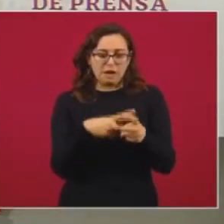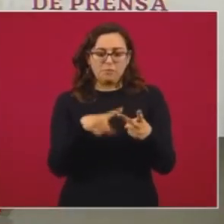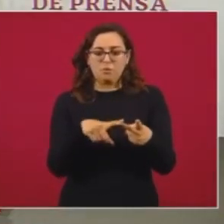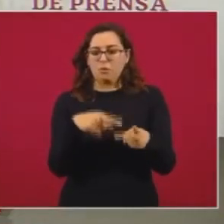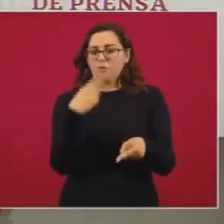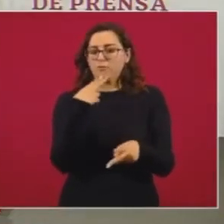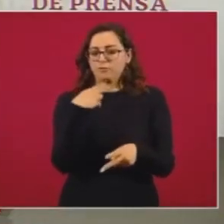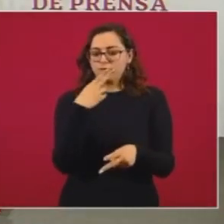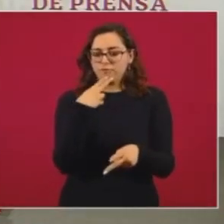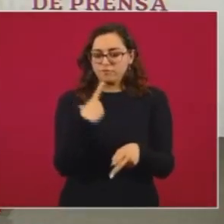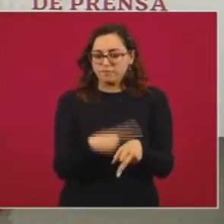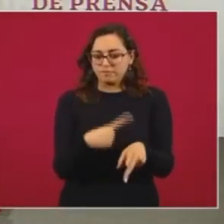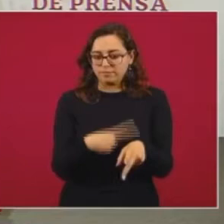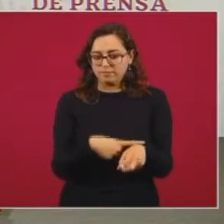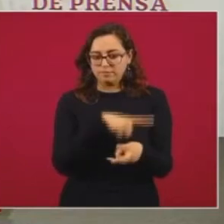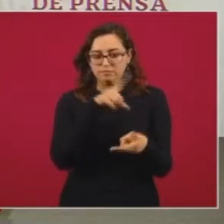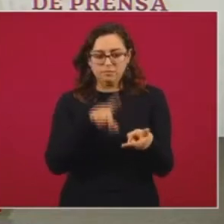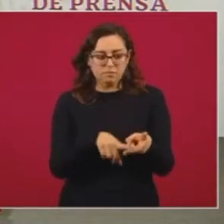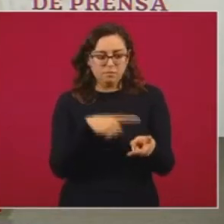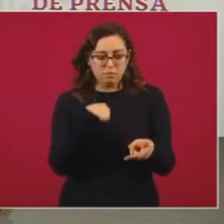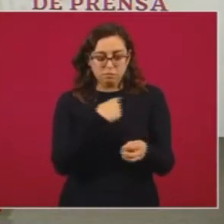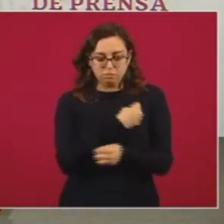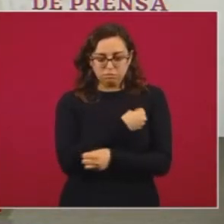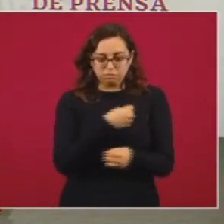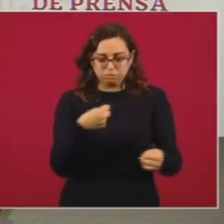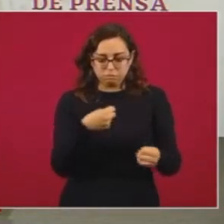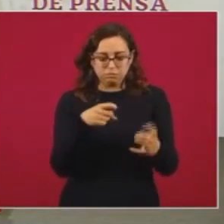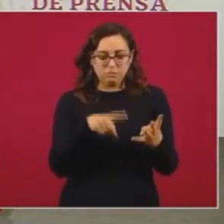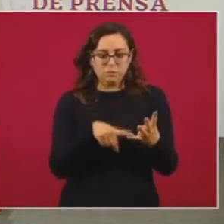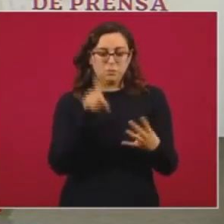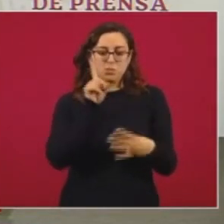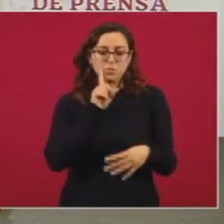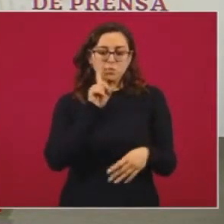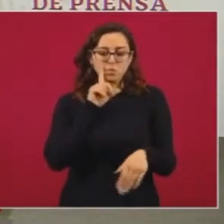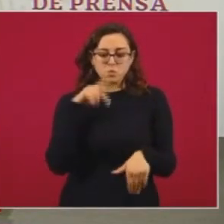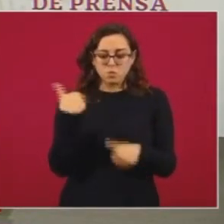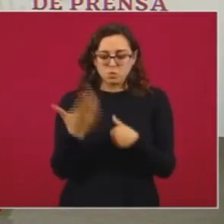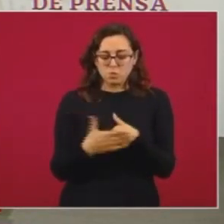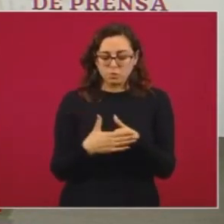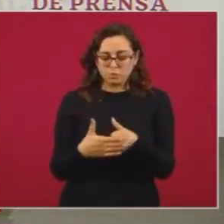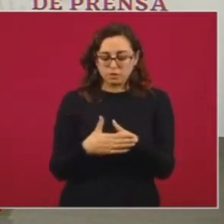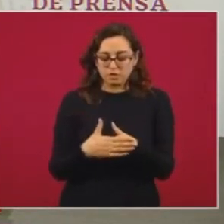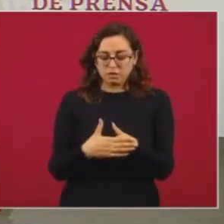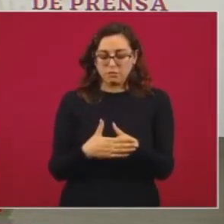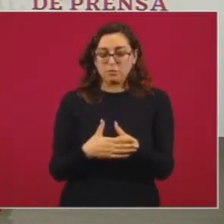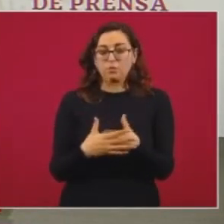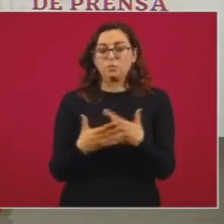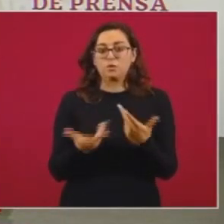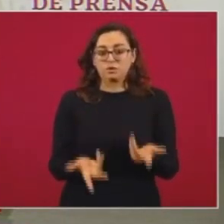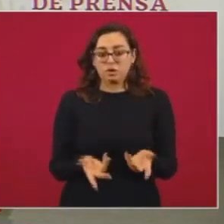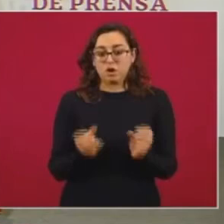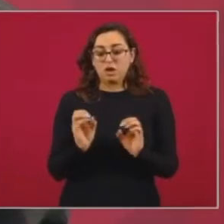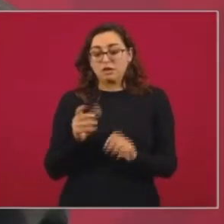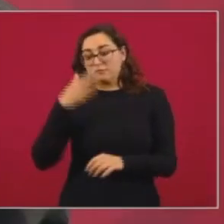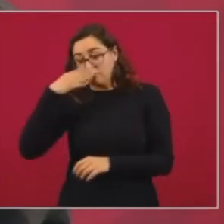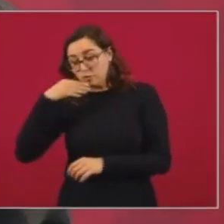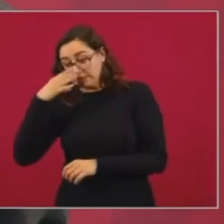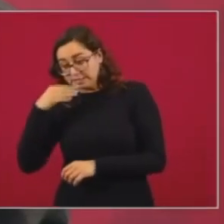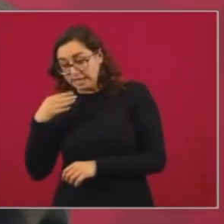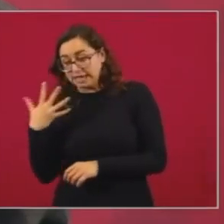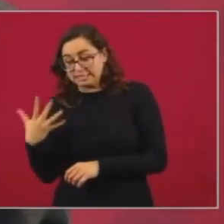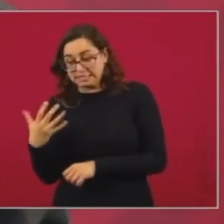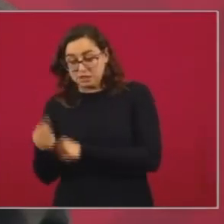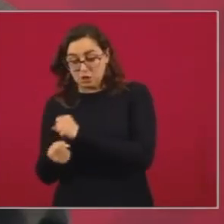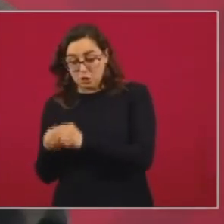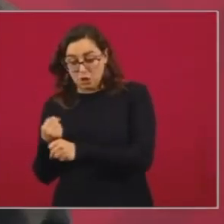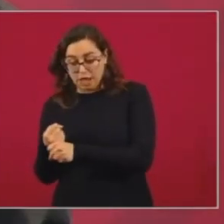diabetes, que tengo algún grado de obesidad, que soy una mujer embarazada, en el caso de la influenza soy un menor de 5 años y en el caso de